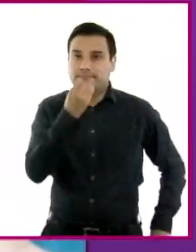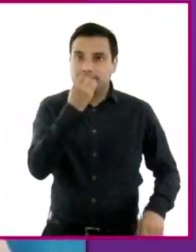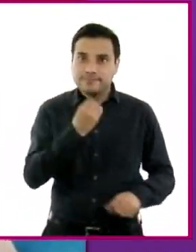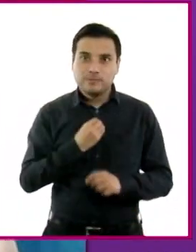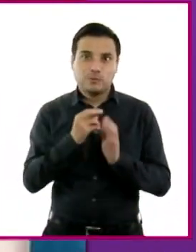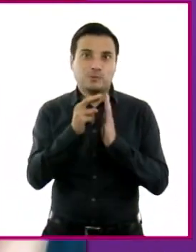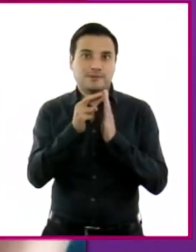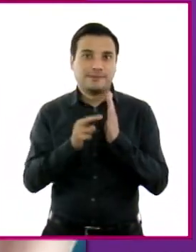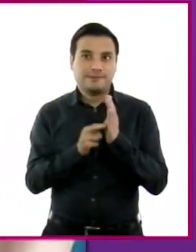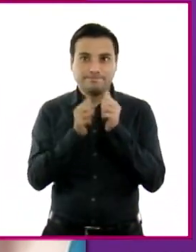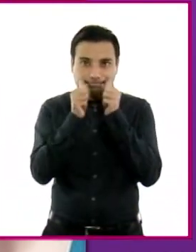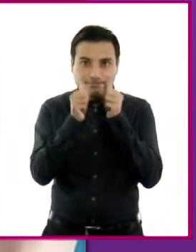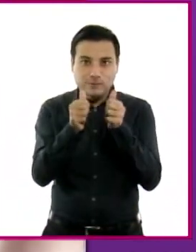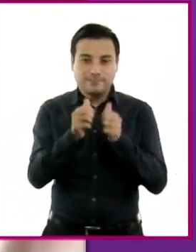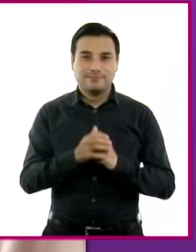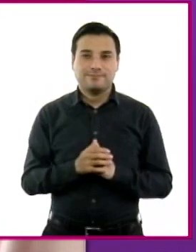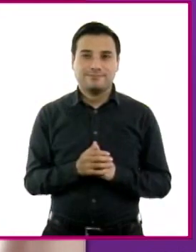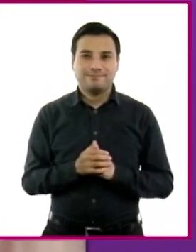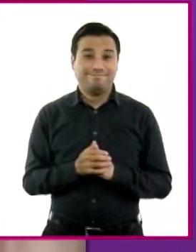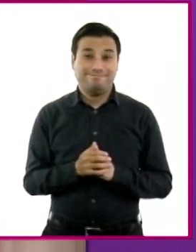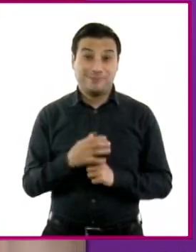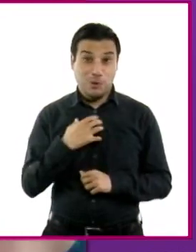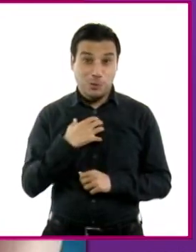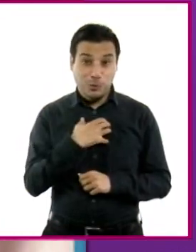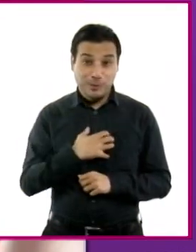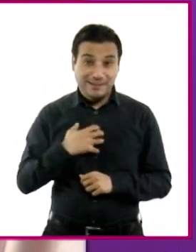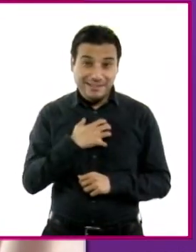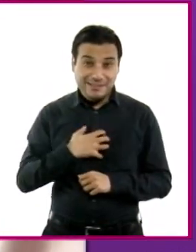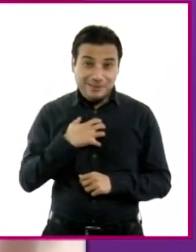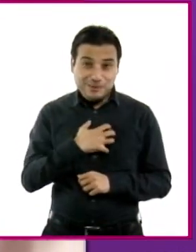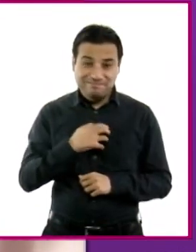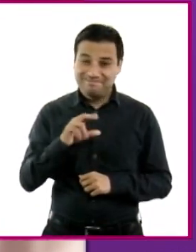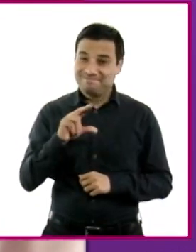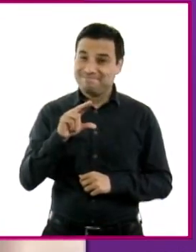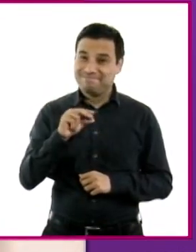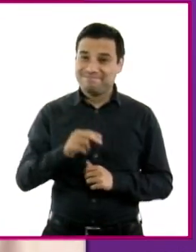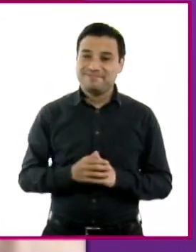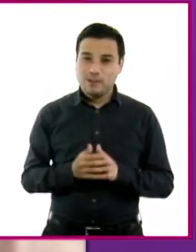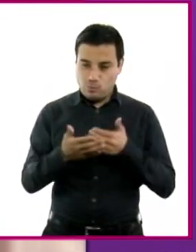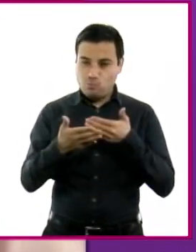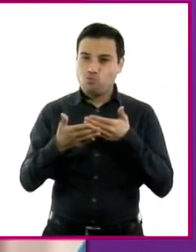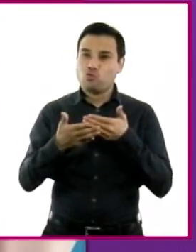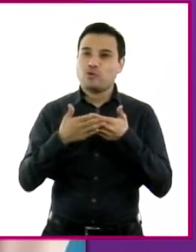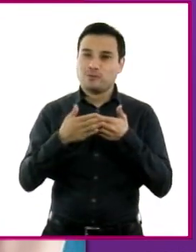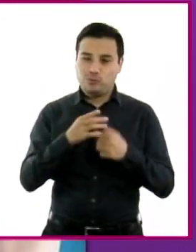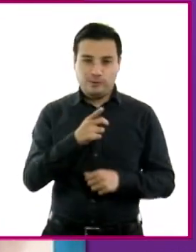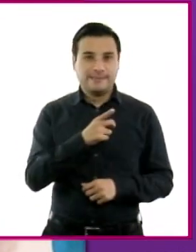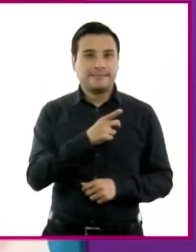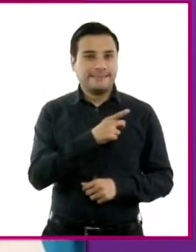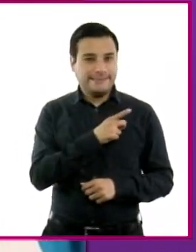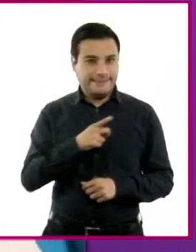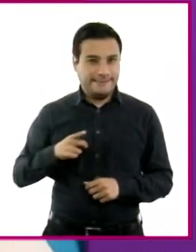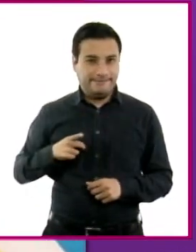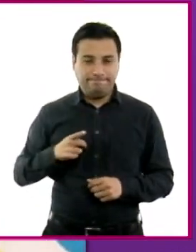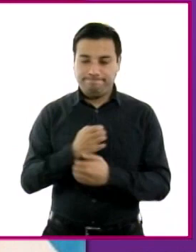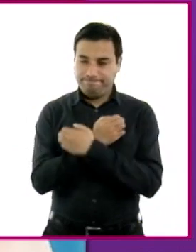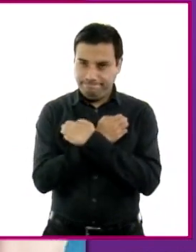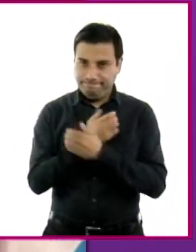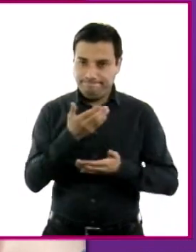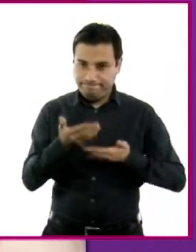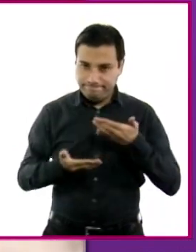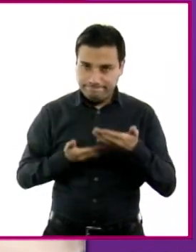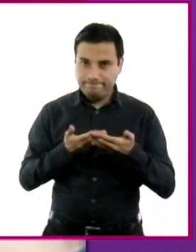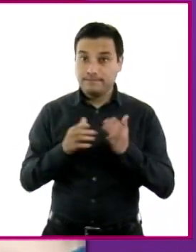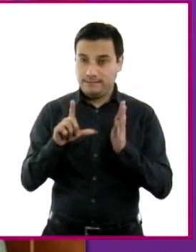propusimos. Creo que no estaban muy contentos. La próxima vez pensarán 2 veces antes de tratar de intervenir en